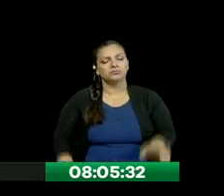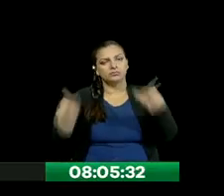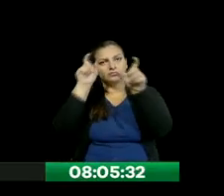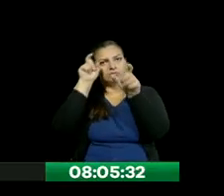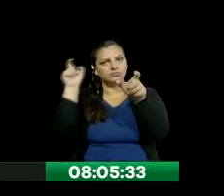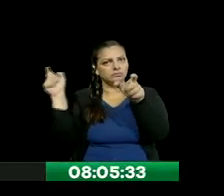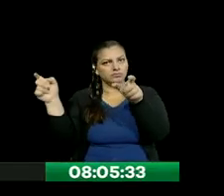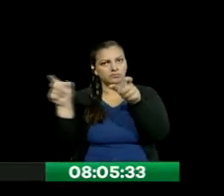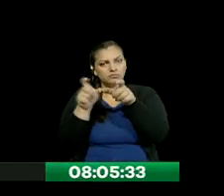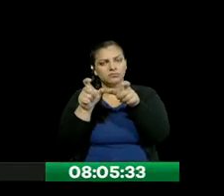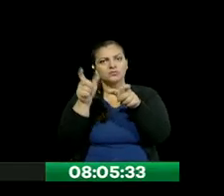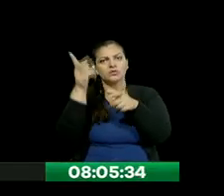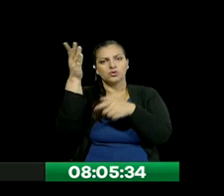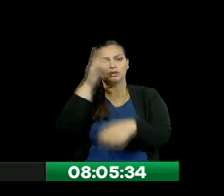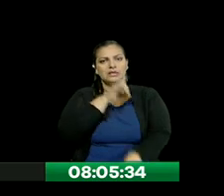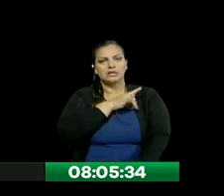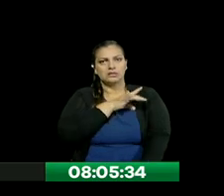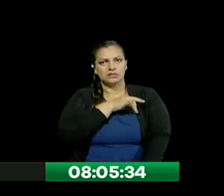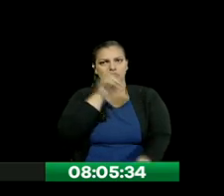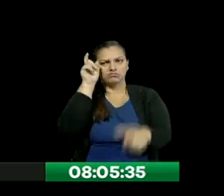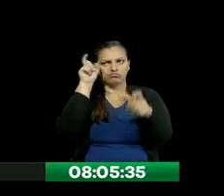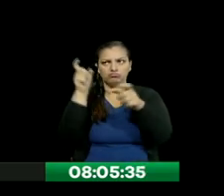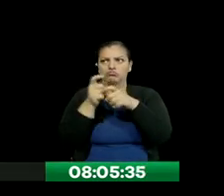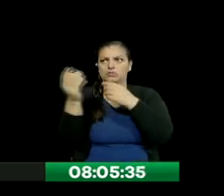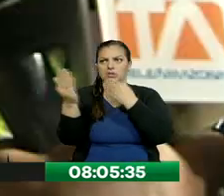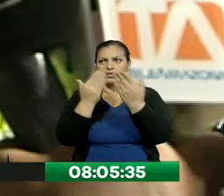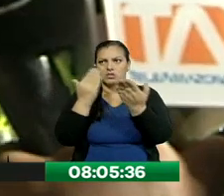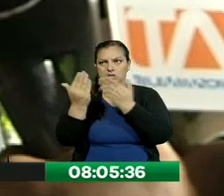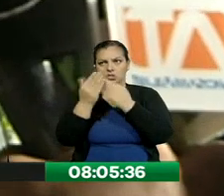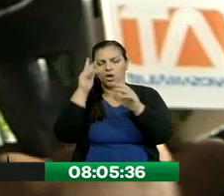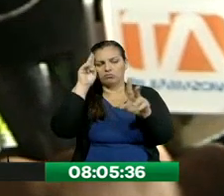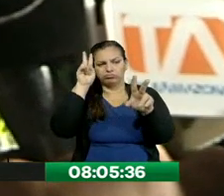ese país solicita a la Ciencia Nacional para que se investigue